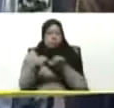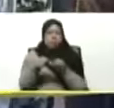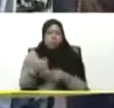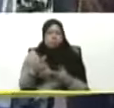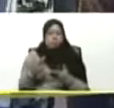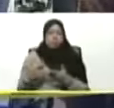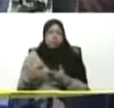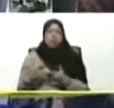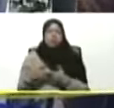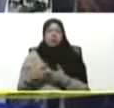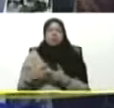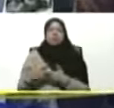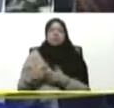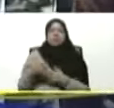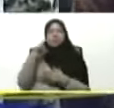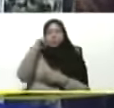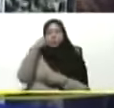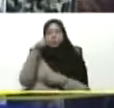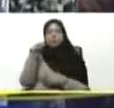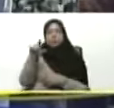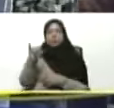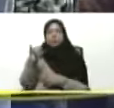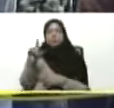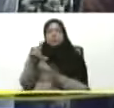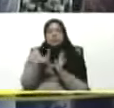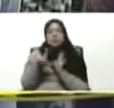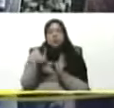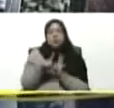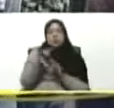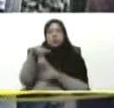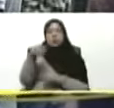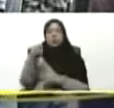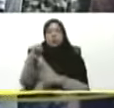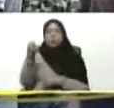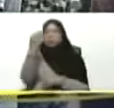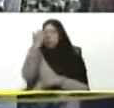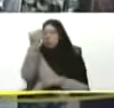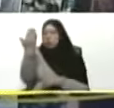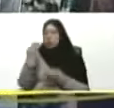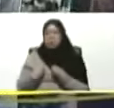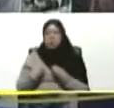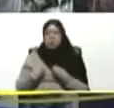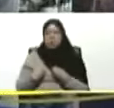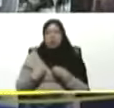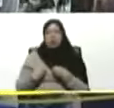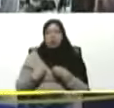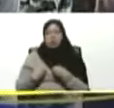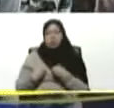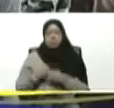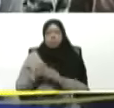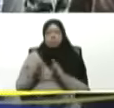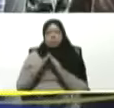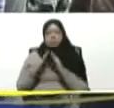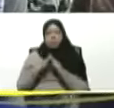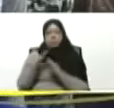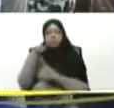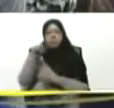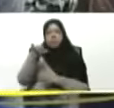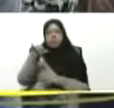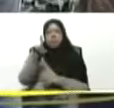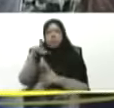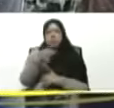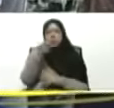Yo recuerdo a Alí, Jorge. Pues yo estudié en el Liceo José Ávalo, al frente donde vivía Alí. Y cuando a la